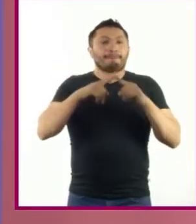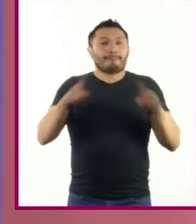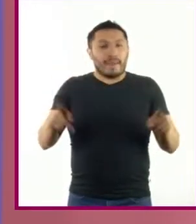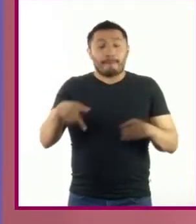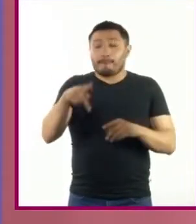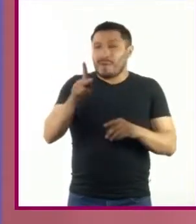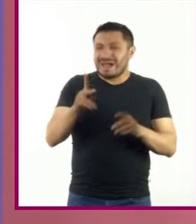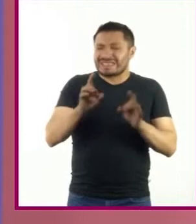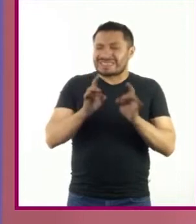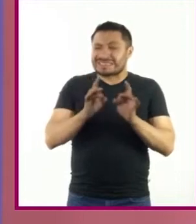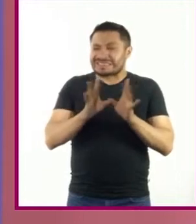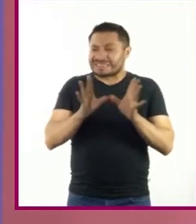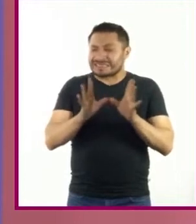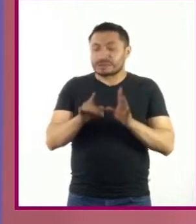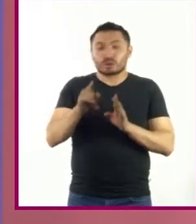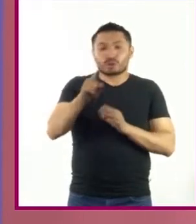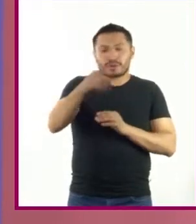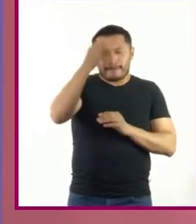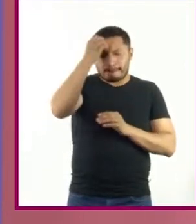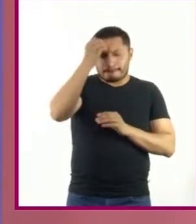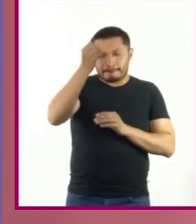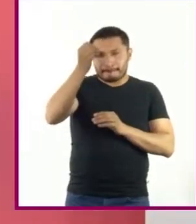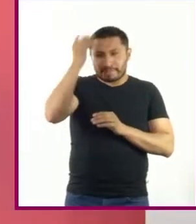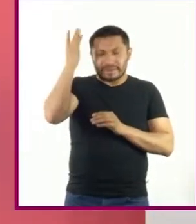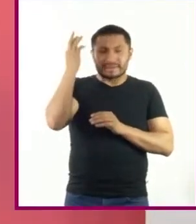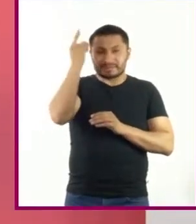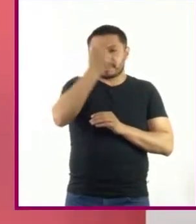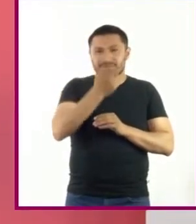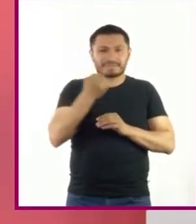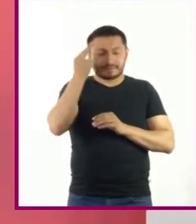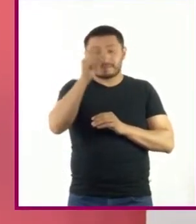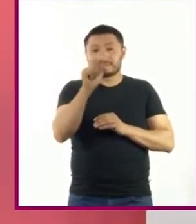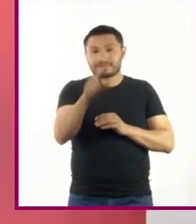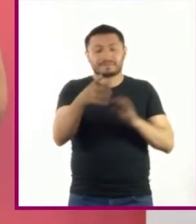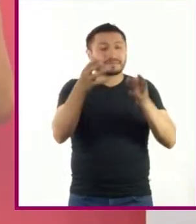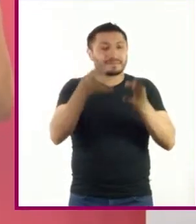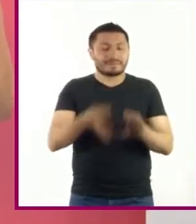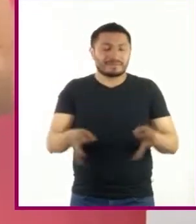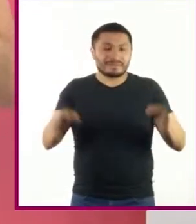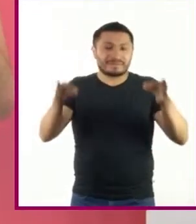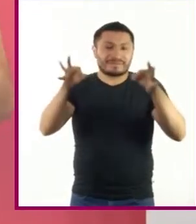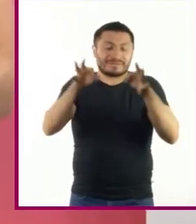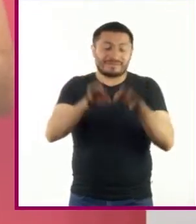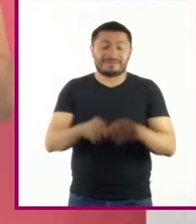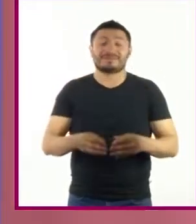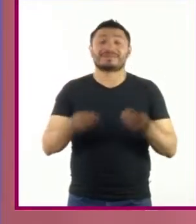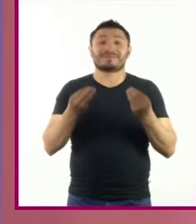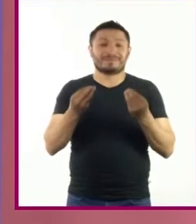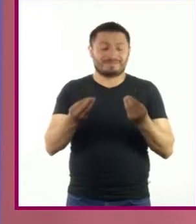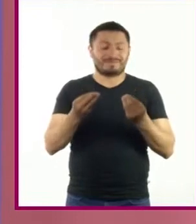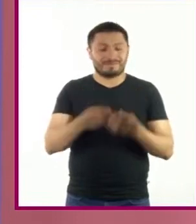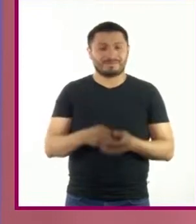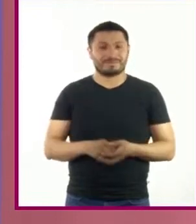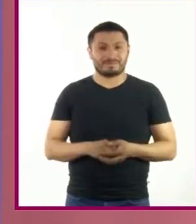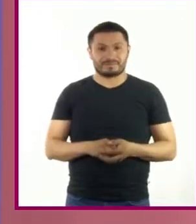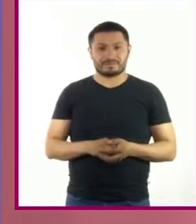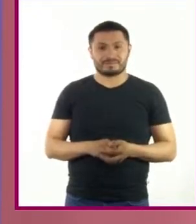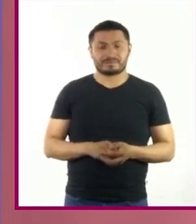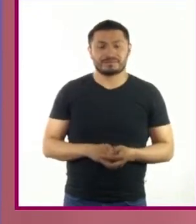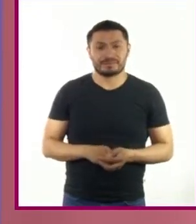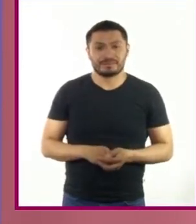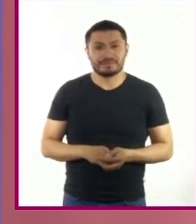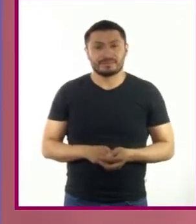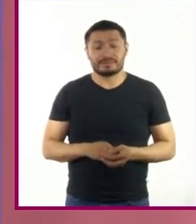pero de pronto se nos puede olvidar que la revisión también forma parte, y muy importante, del proceso de